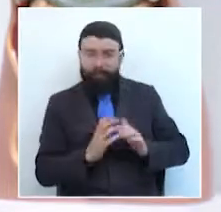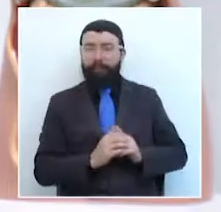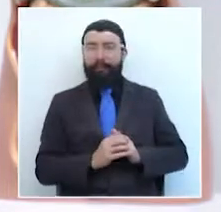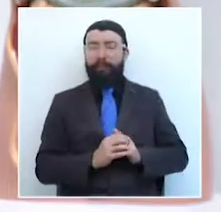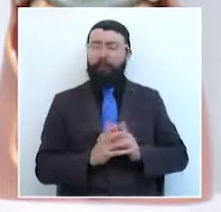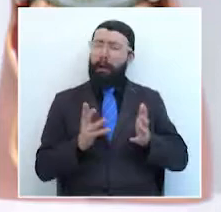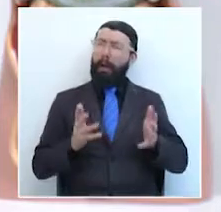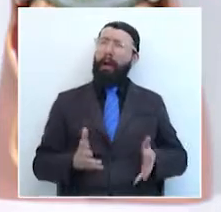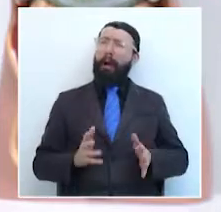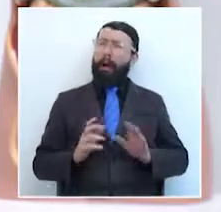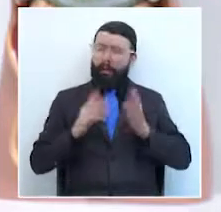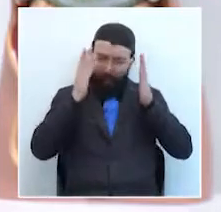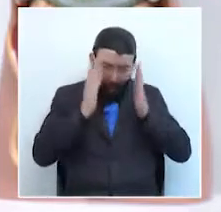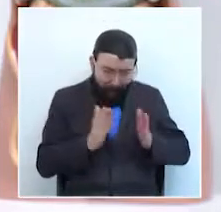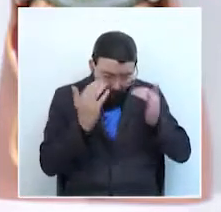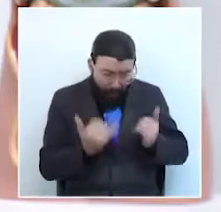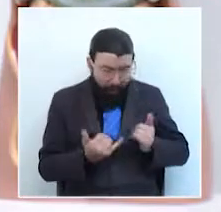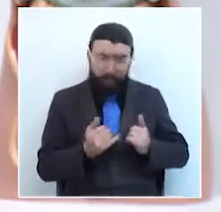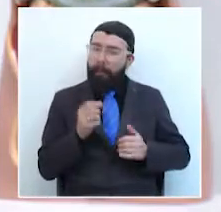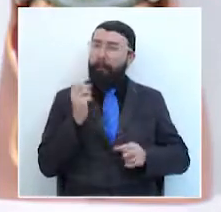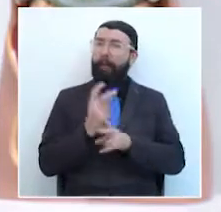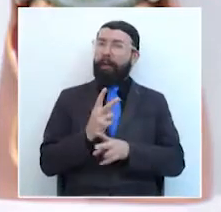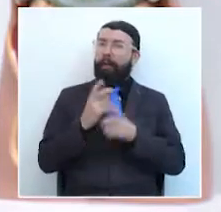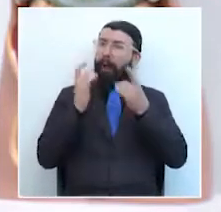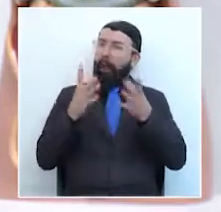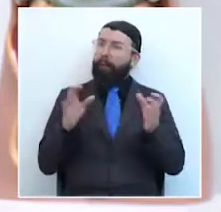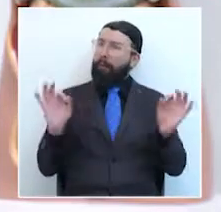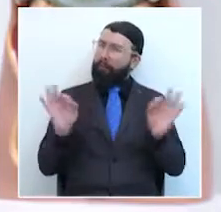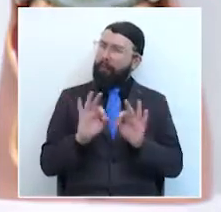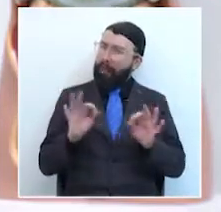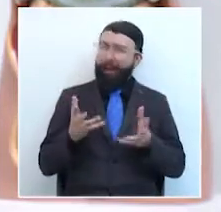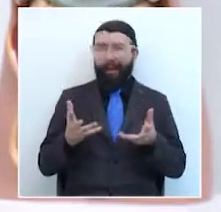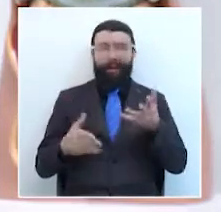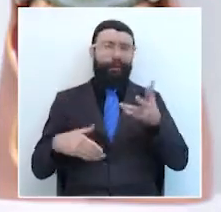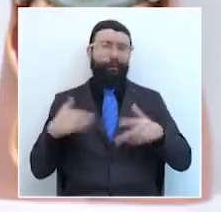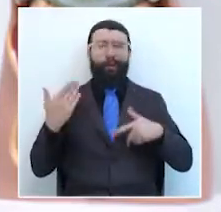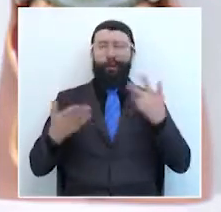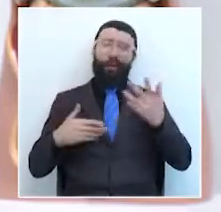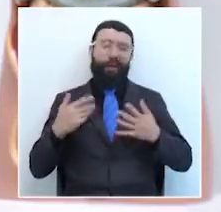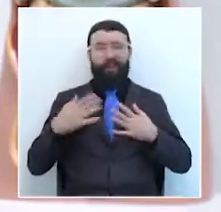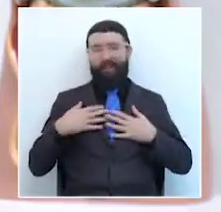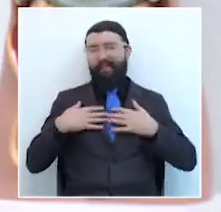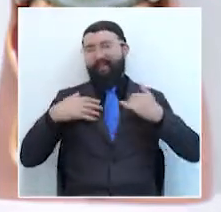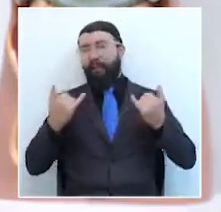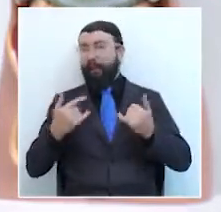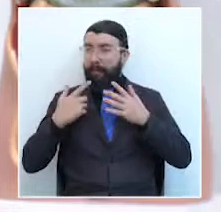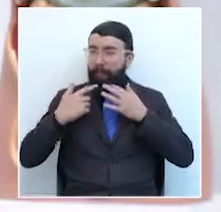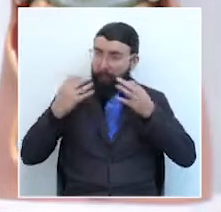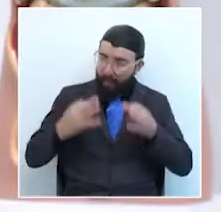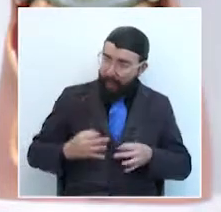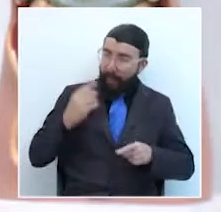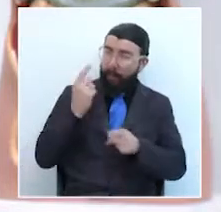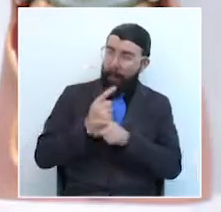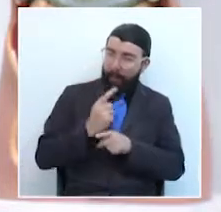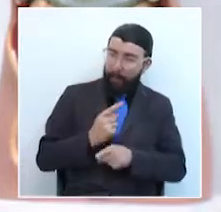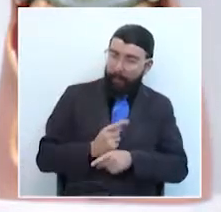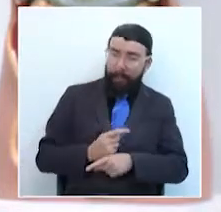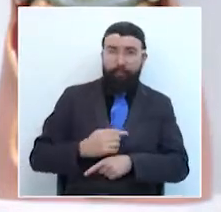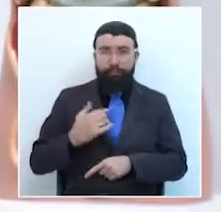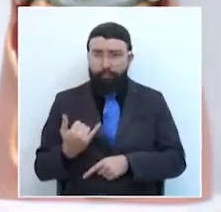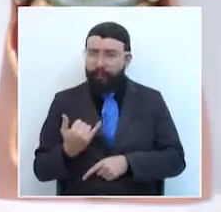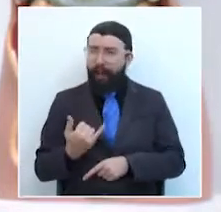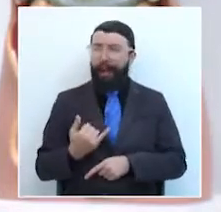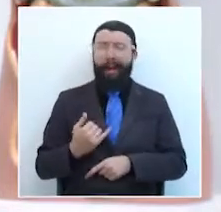tenemos tantas amenazas en el entorno porque vamos a estar disfrutando de lo que estamos realizando y vamos a darnos